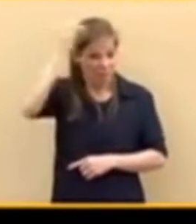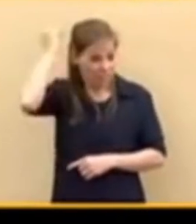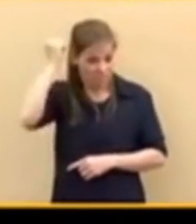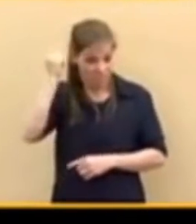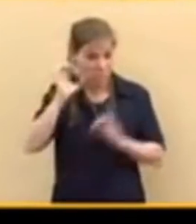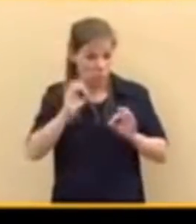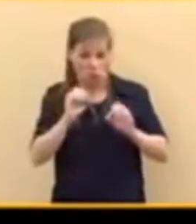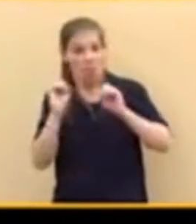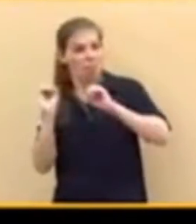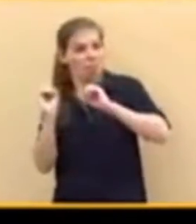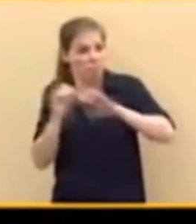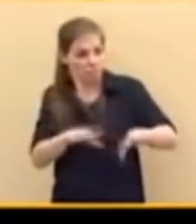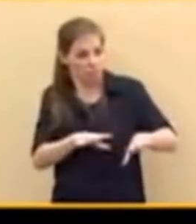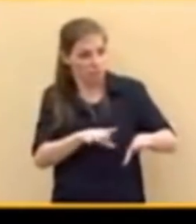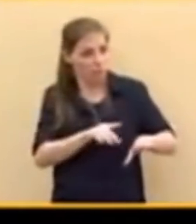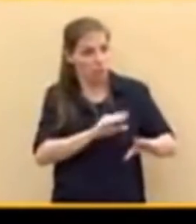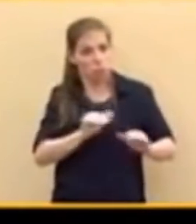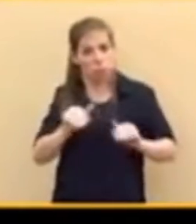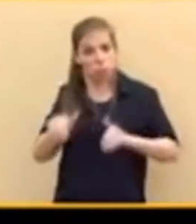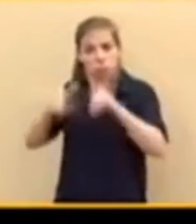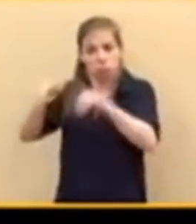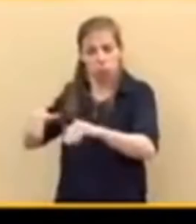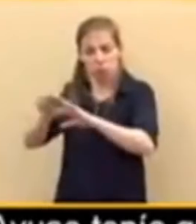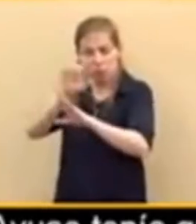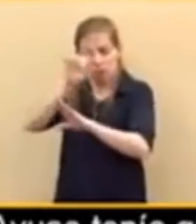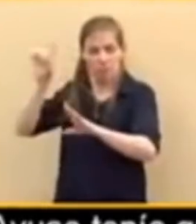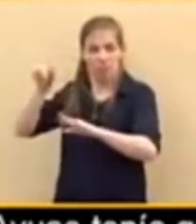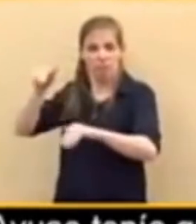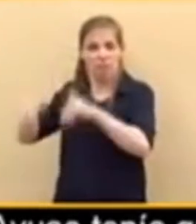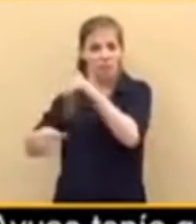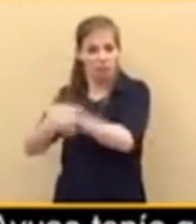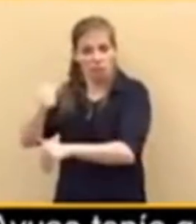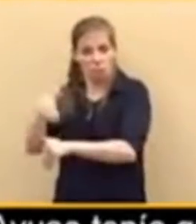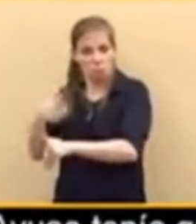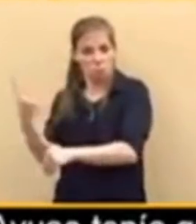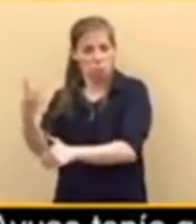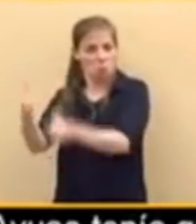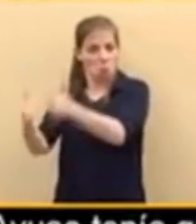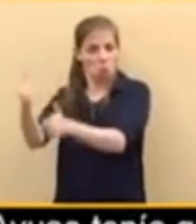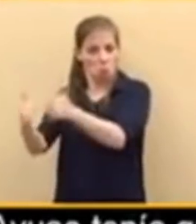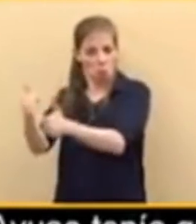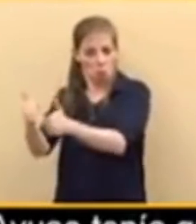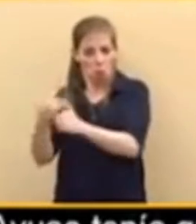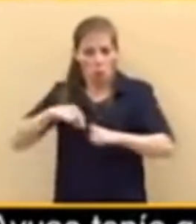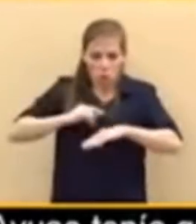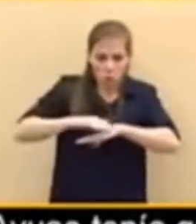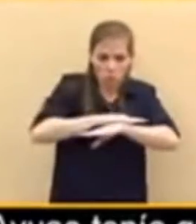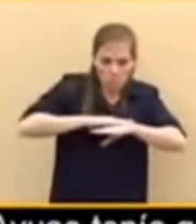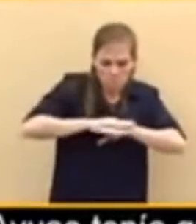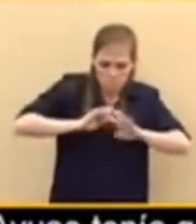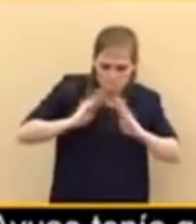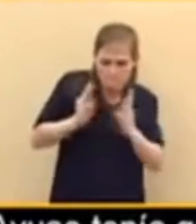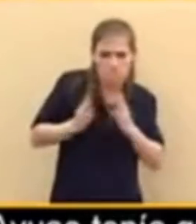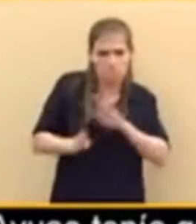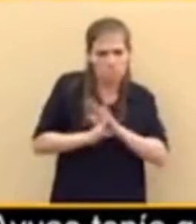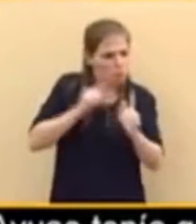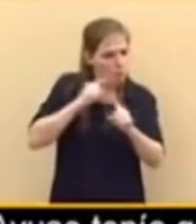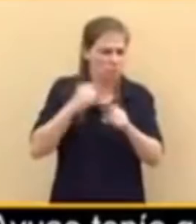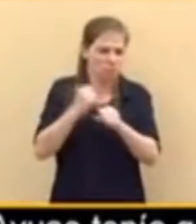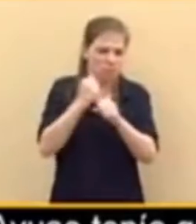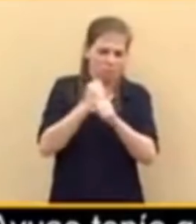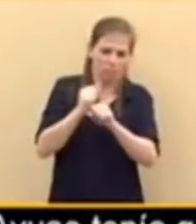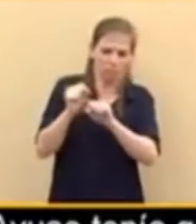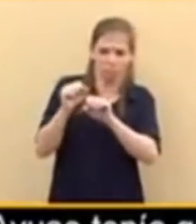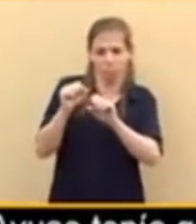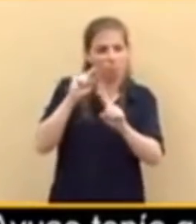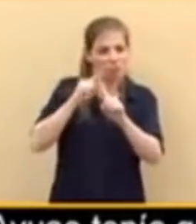de España. No es normal que el presidente del Gobierno esté haciendo las cosas pensando en cómo hacer oposición a una presidenta de una comunidad autónoma